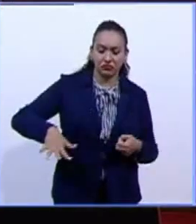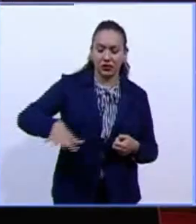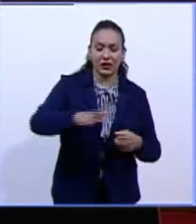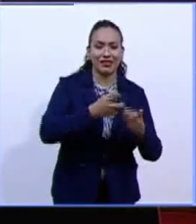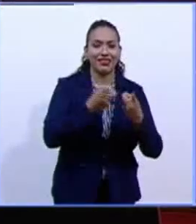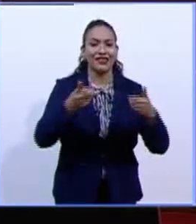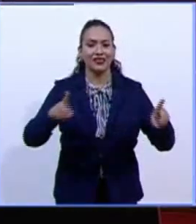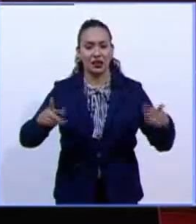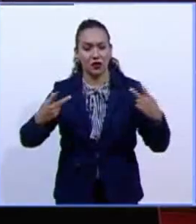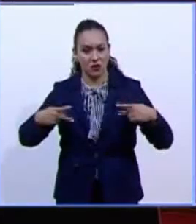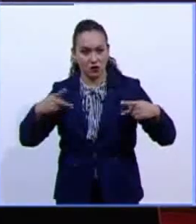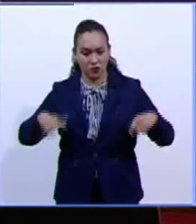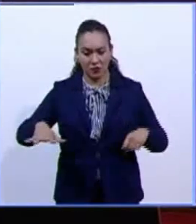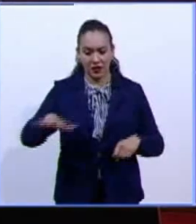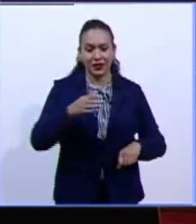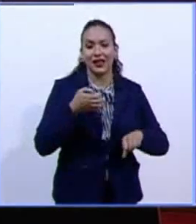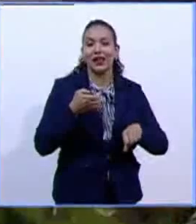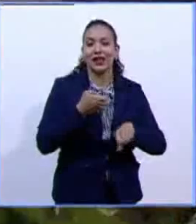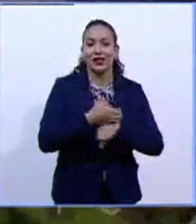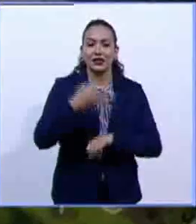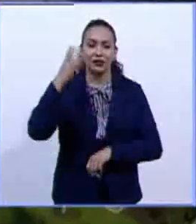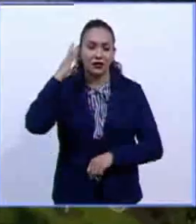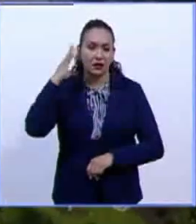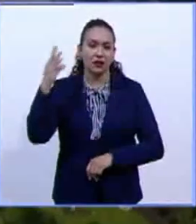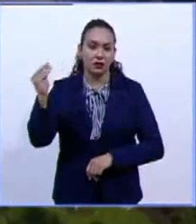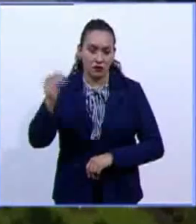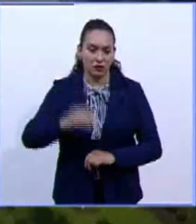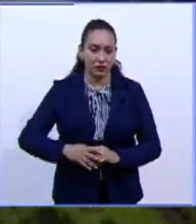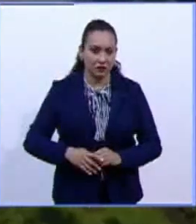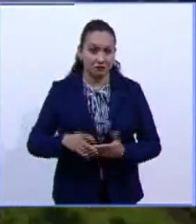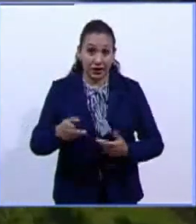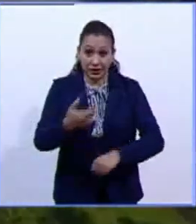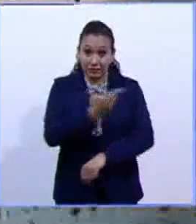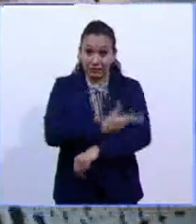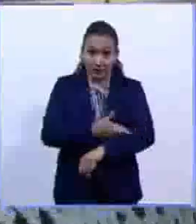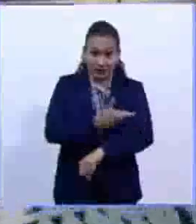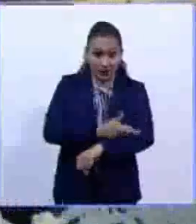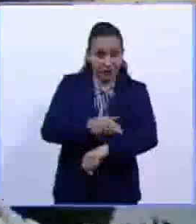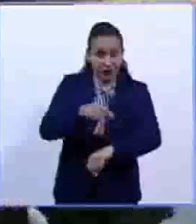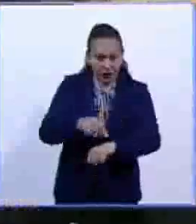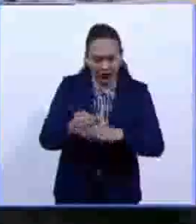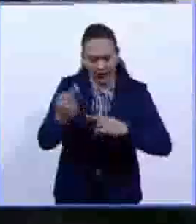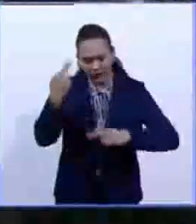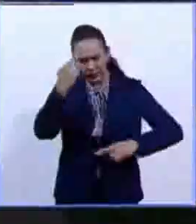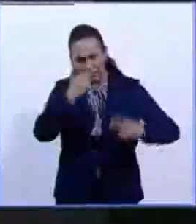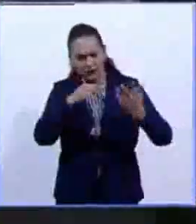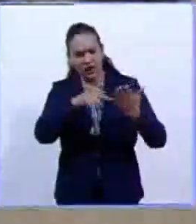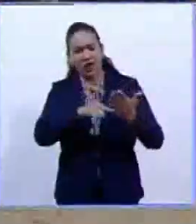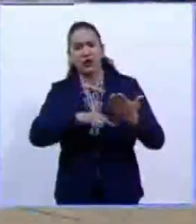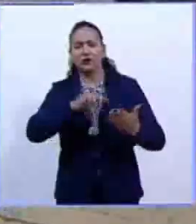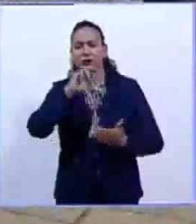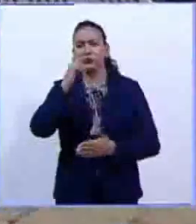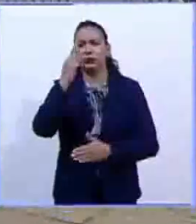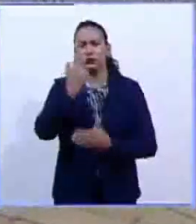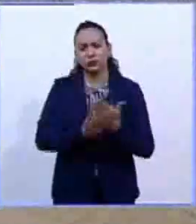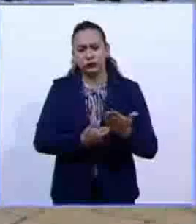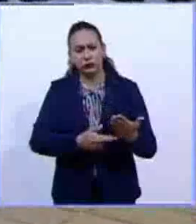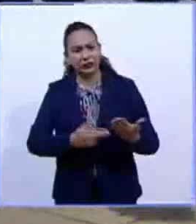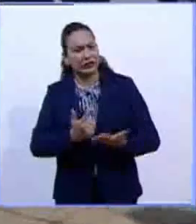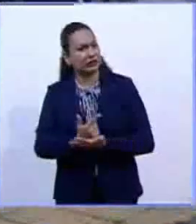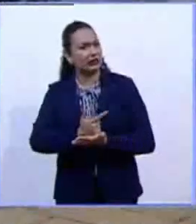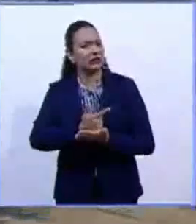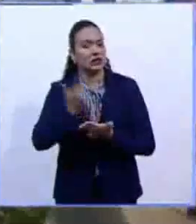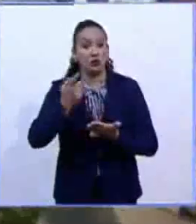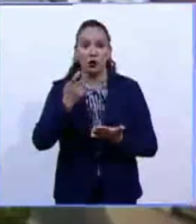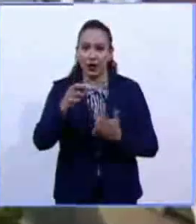Urbano, esto en el estado de Colima. Durante el proceso legislativo se registraron violaciones graves que llevaron a invalidar la